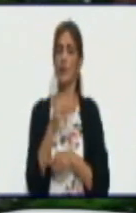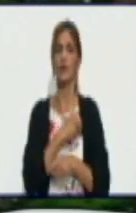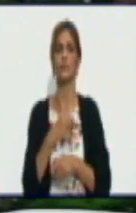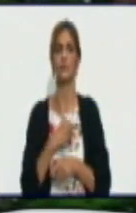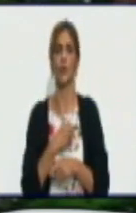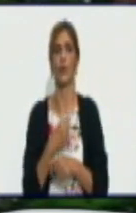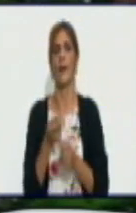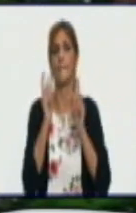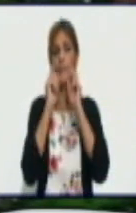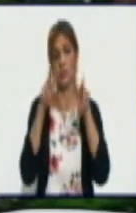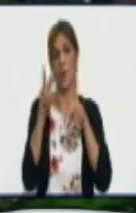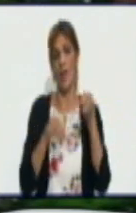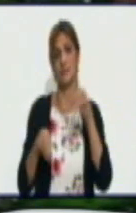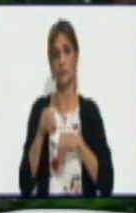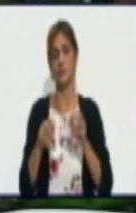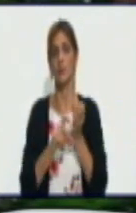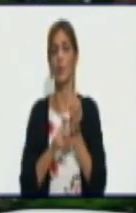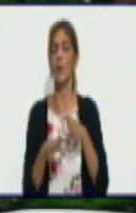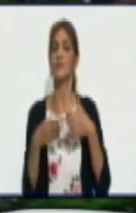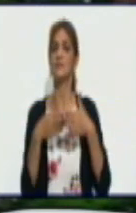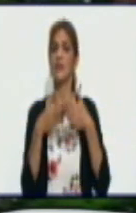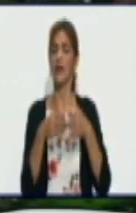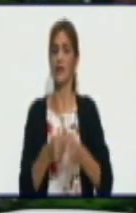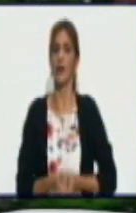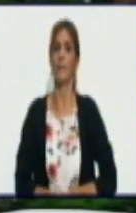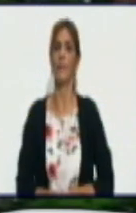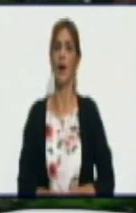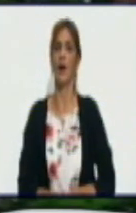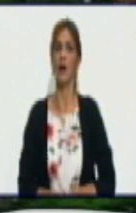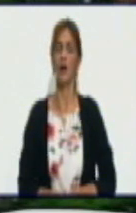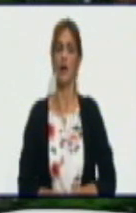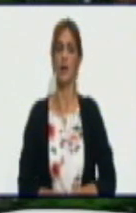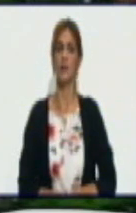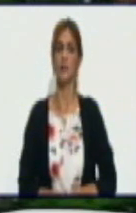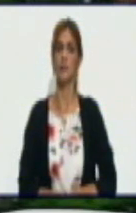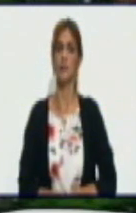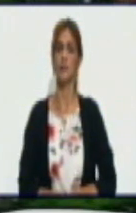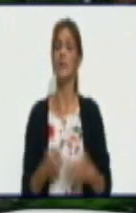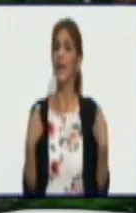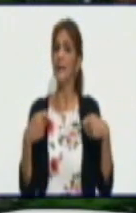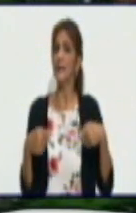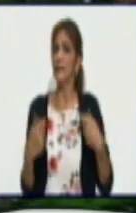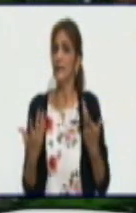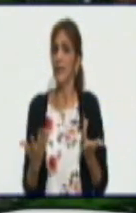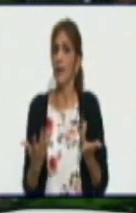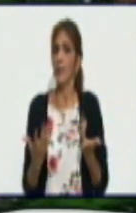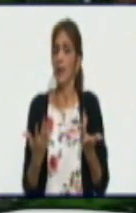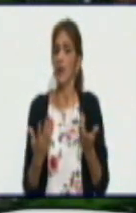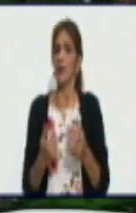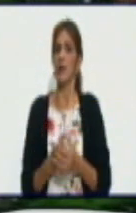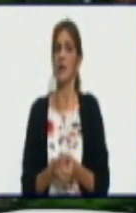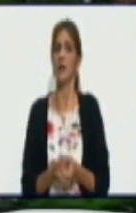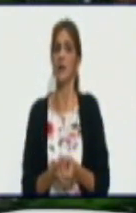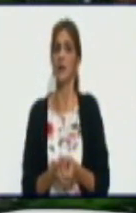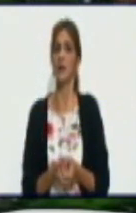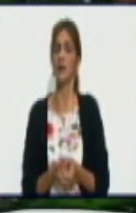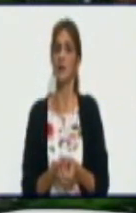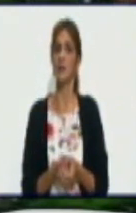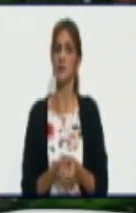Granma, debe de haber, digamos, espacios que son